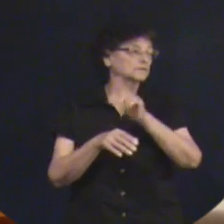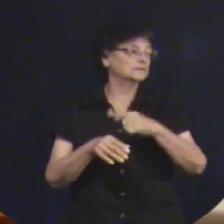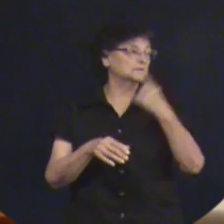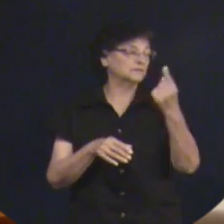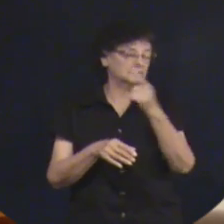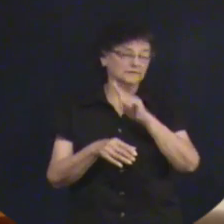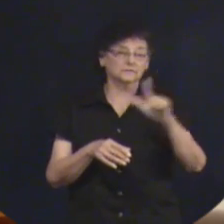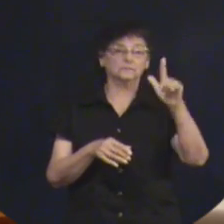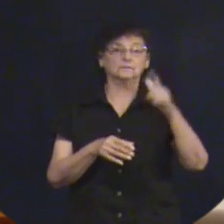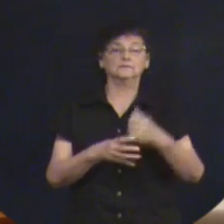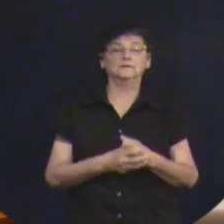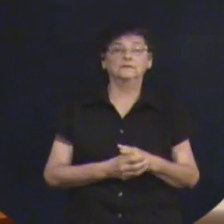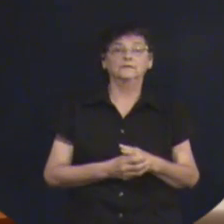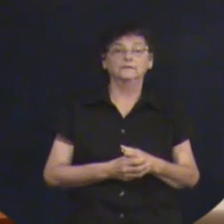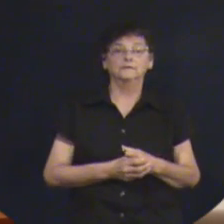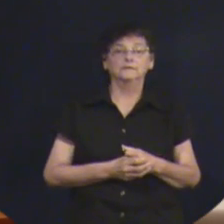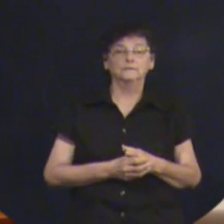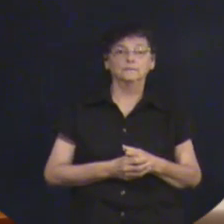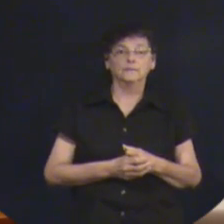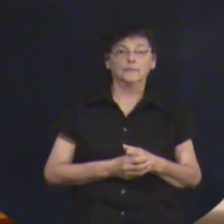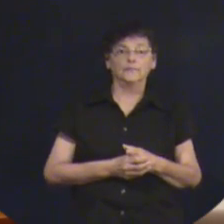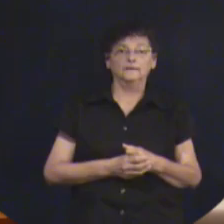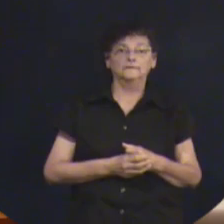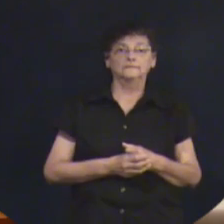seas por siempre, Señor.